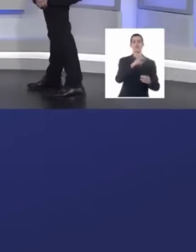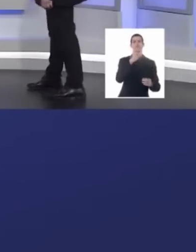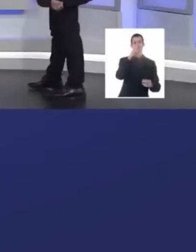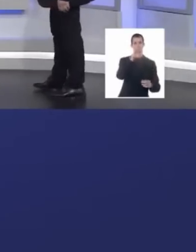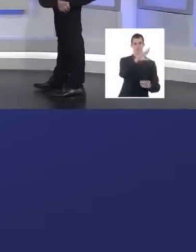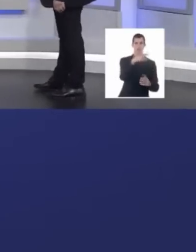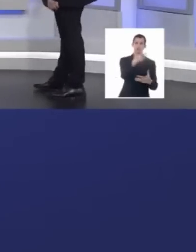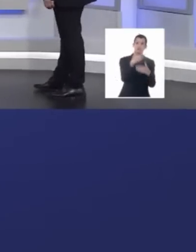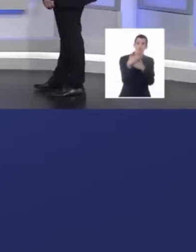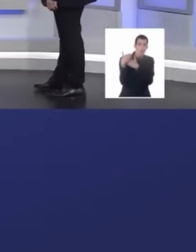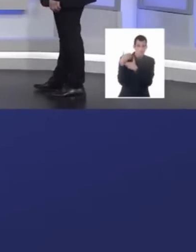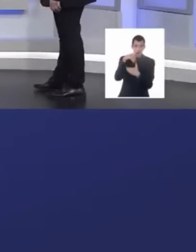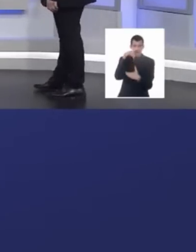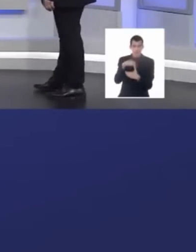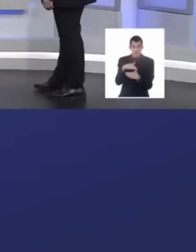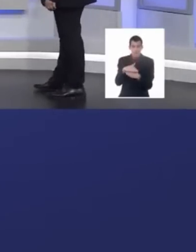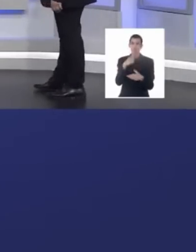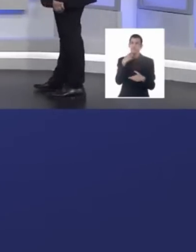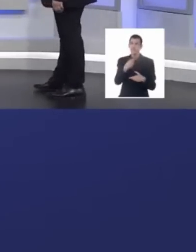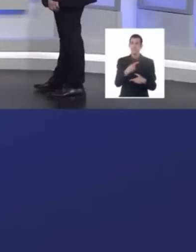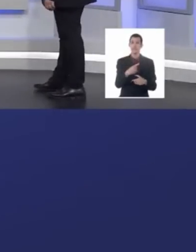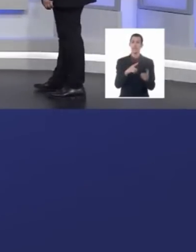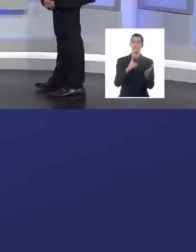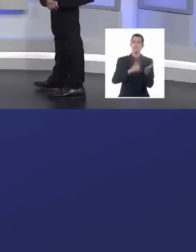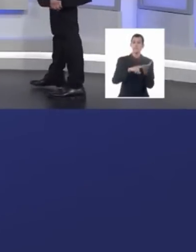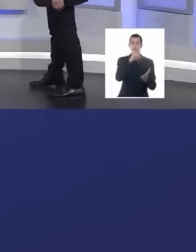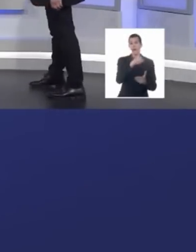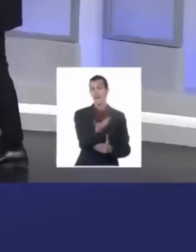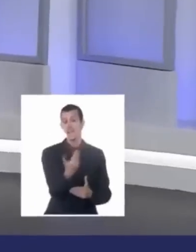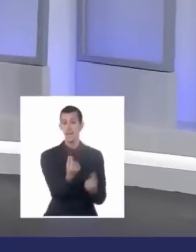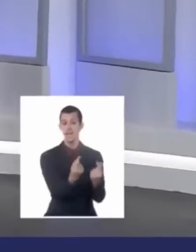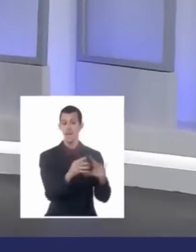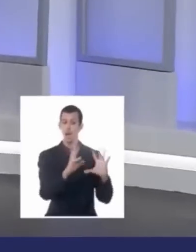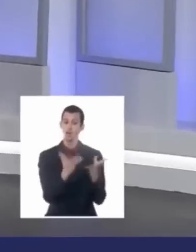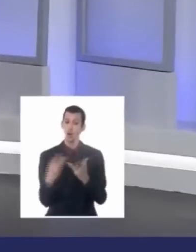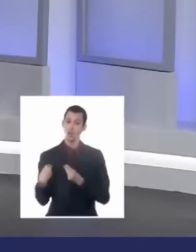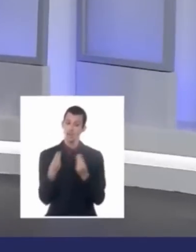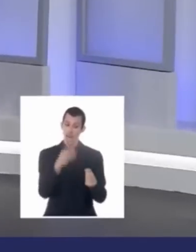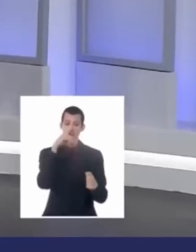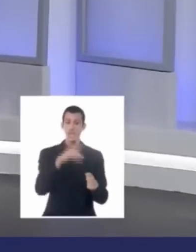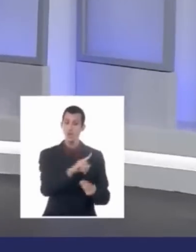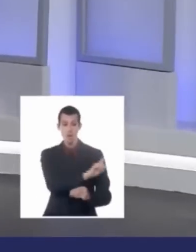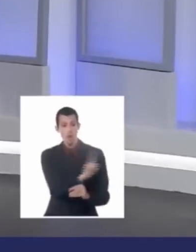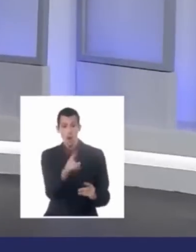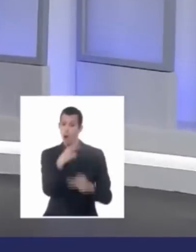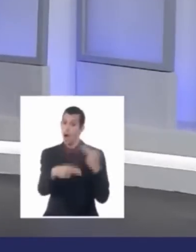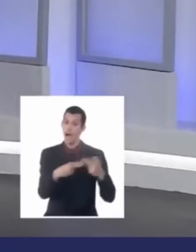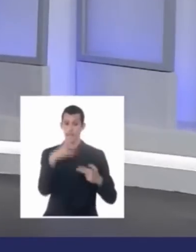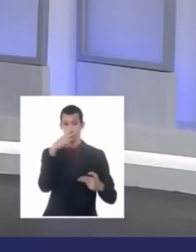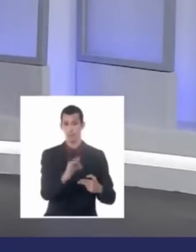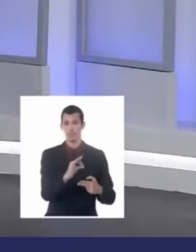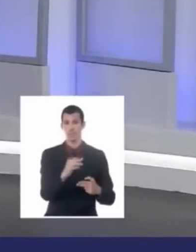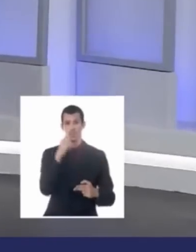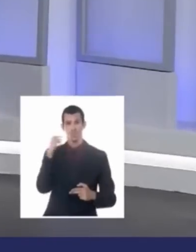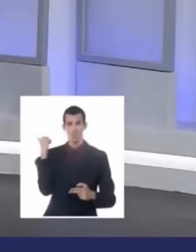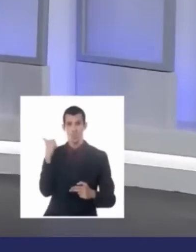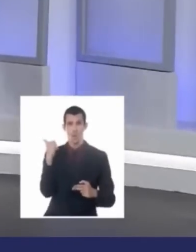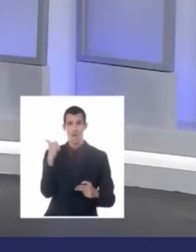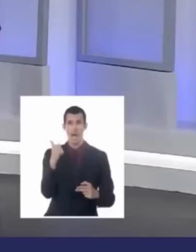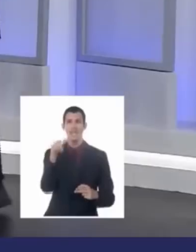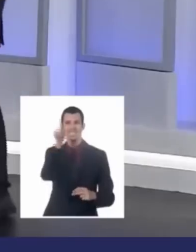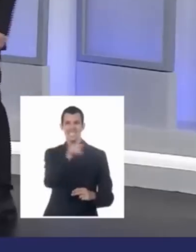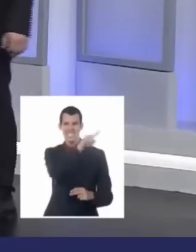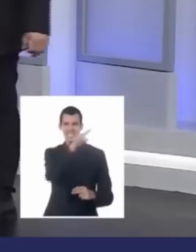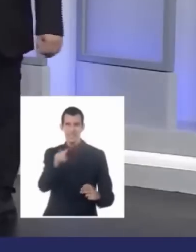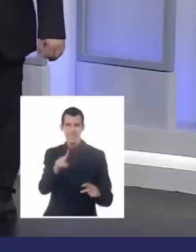tienen pistola uno se sabe nada mandaron un video a los padres compartan lleven sus hijos Ya esta trae una cruz porque esta usuaria borró Lamentablemente pero